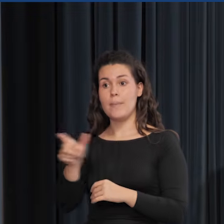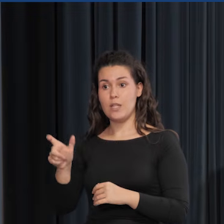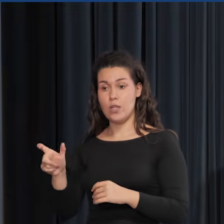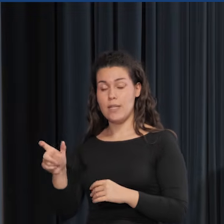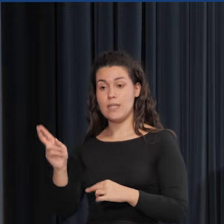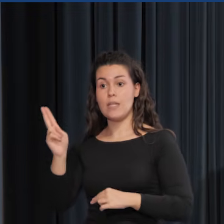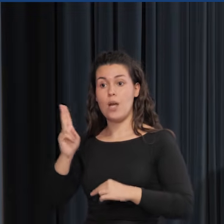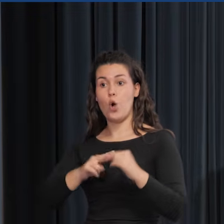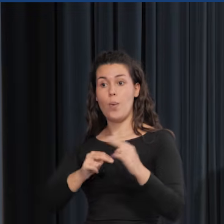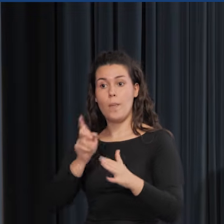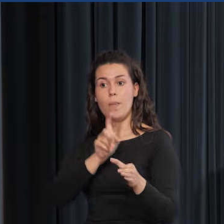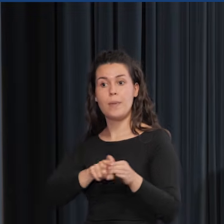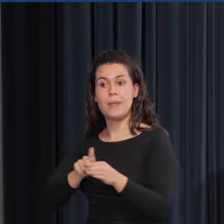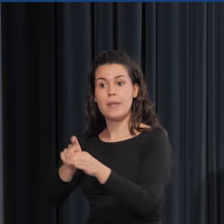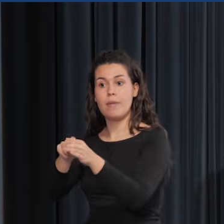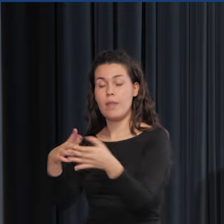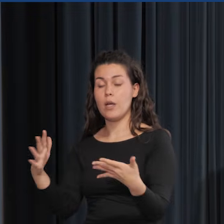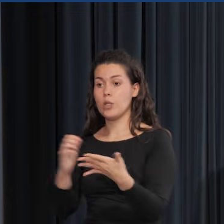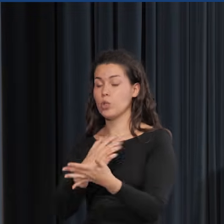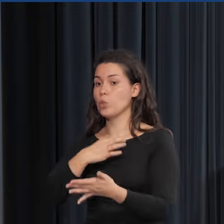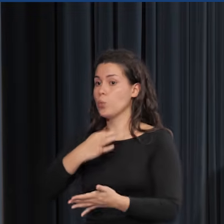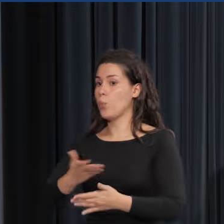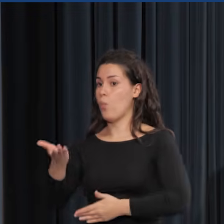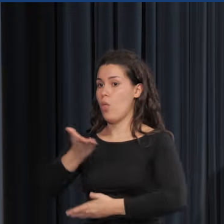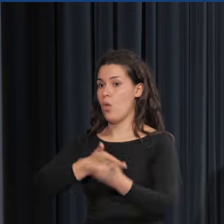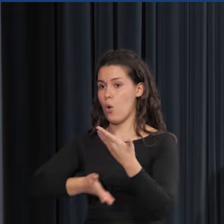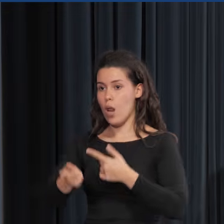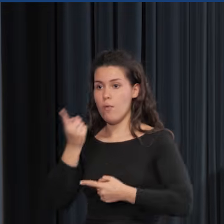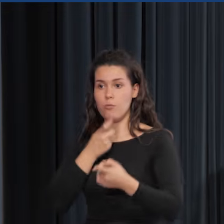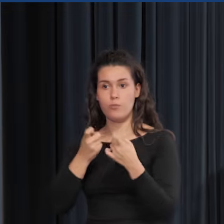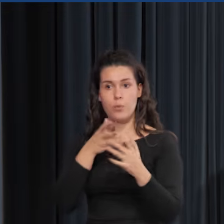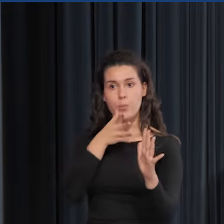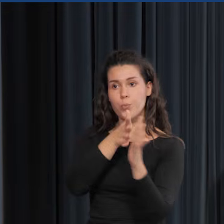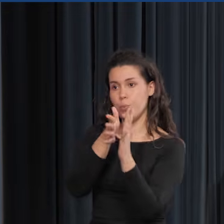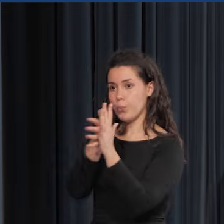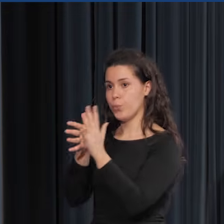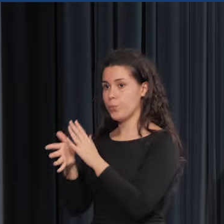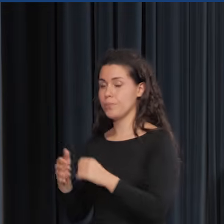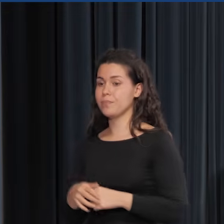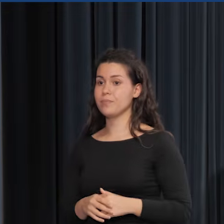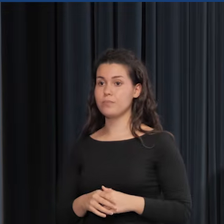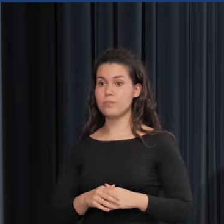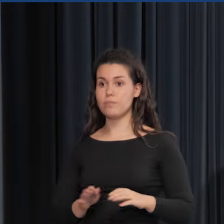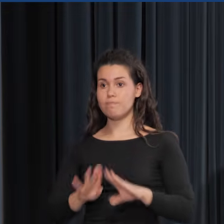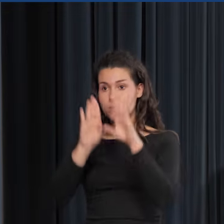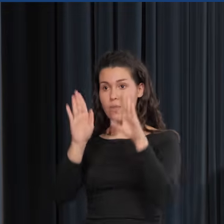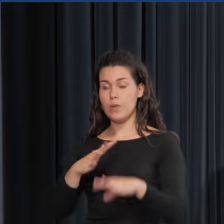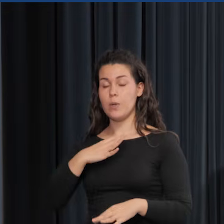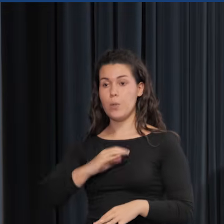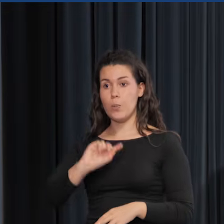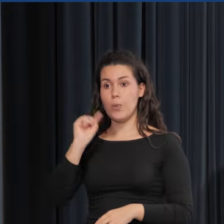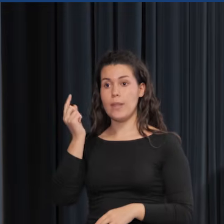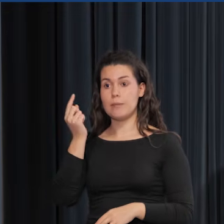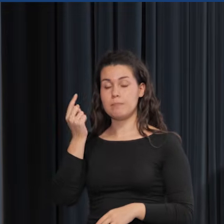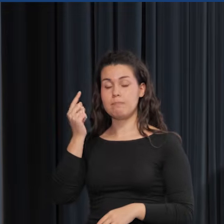activo, cosa que desde el punto de vista preventivo es fundamental porque nos va a permitir, entre otros aspectos, que sepamos cuáles son las necesidades que